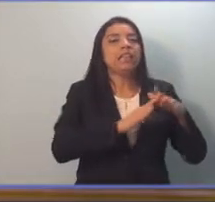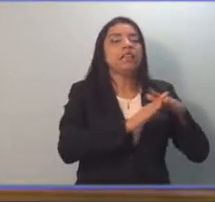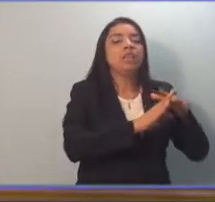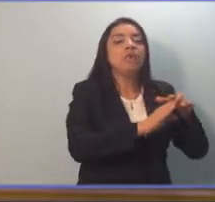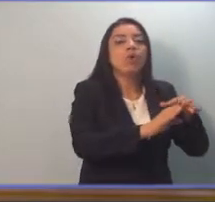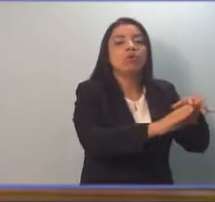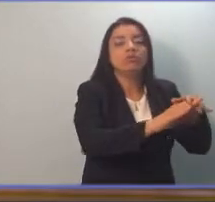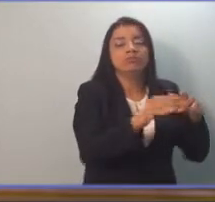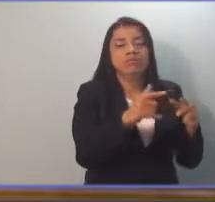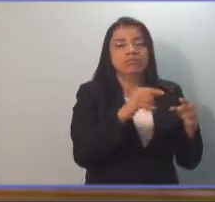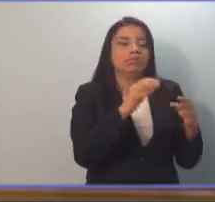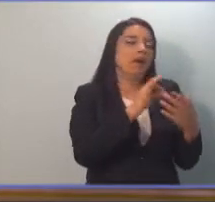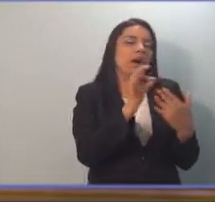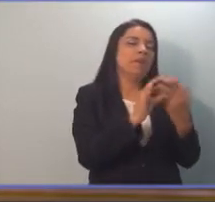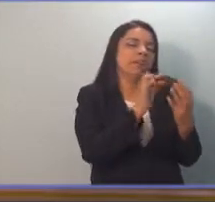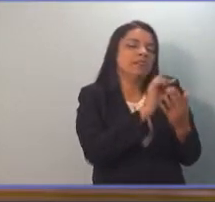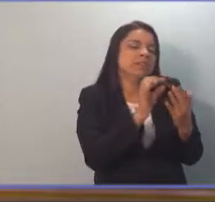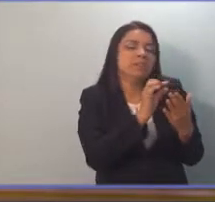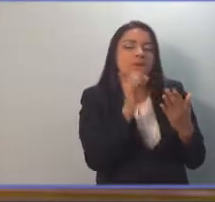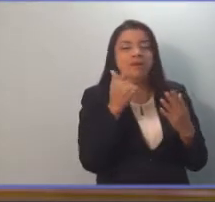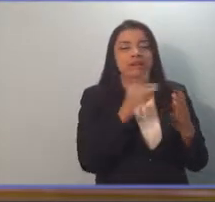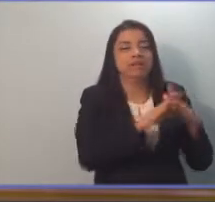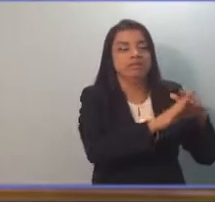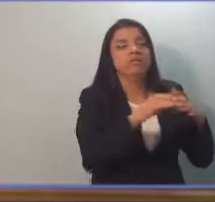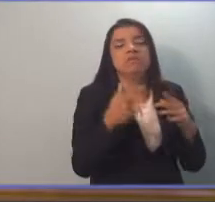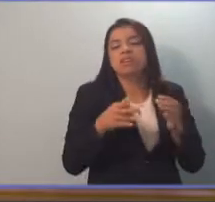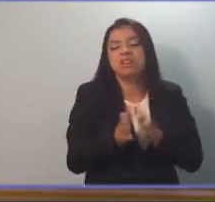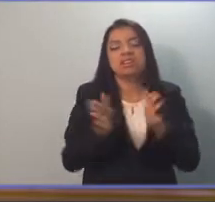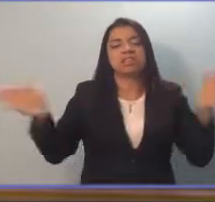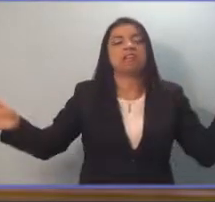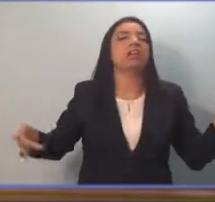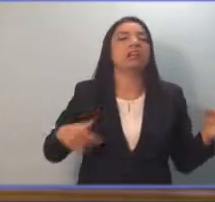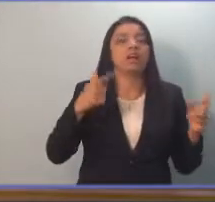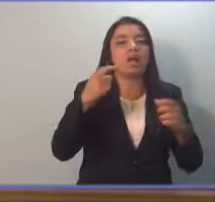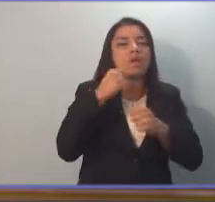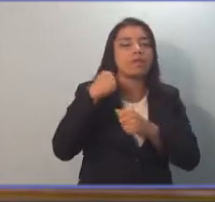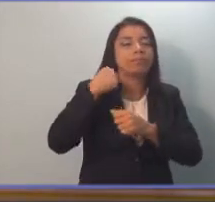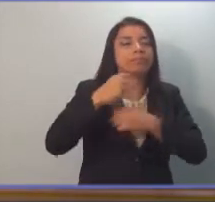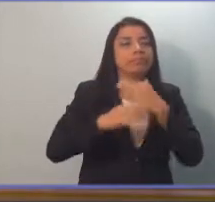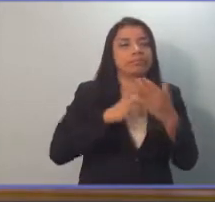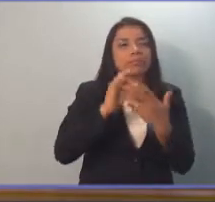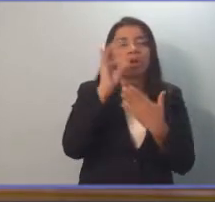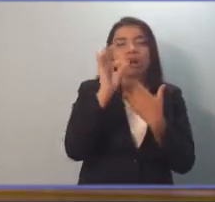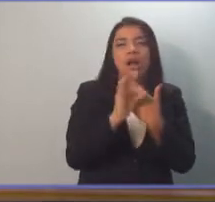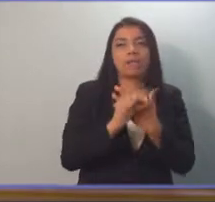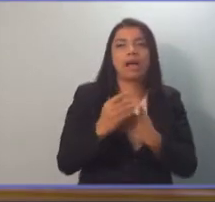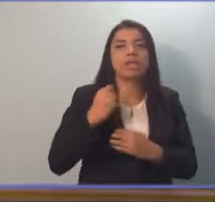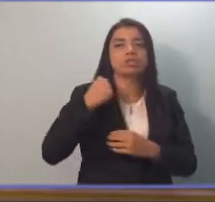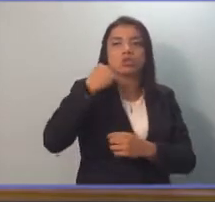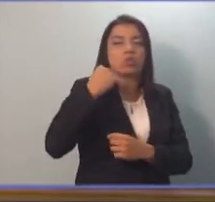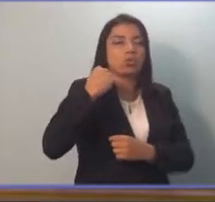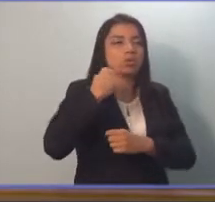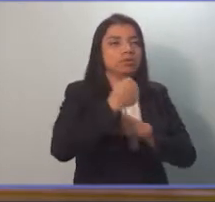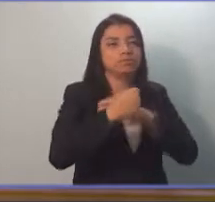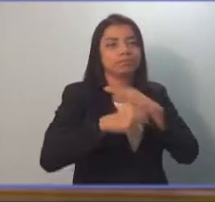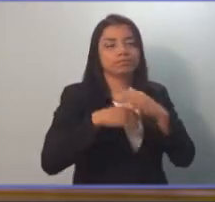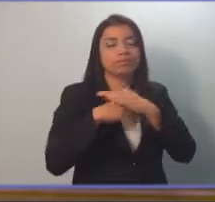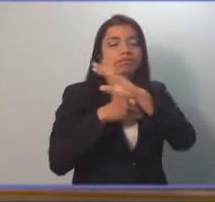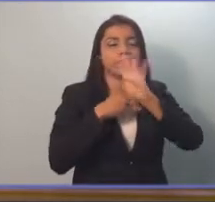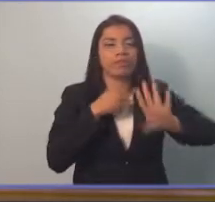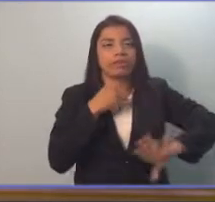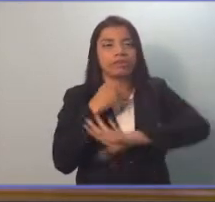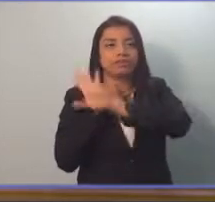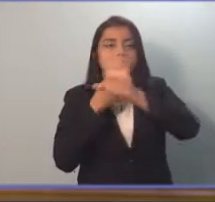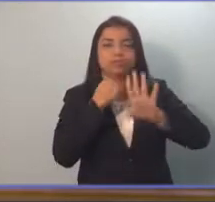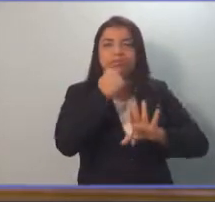la Operación Escudo, que fue de carácter regional. Pero el 2018, hasta el 31 de mayo, se